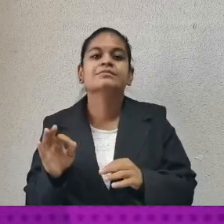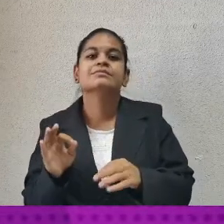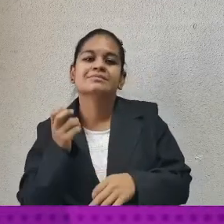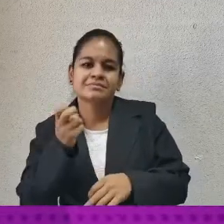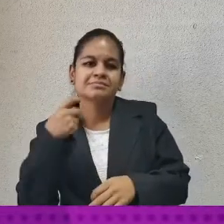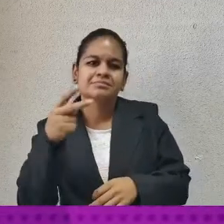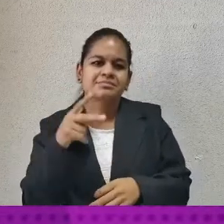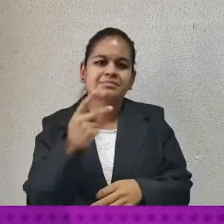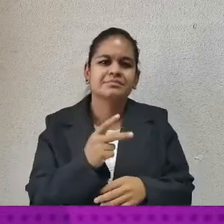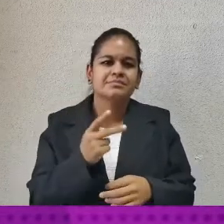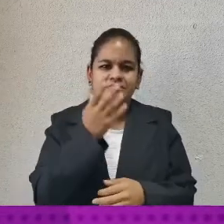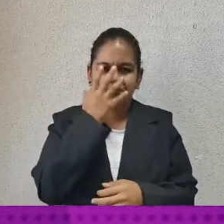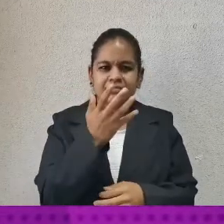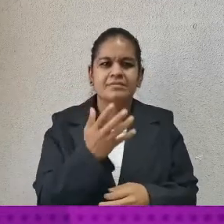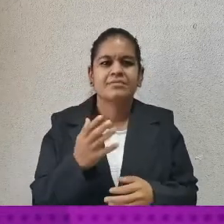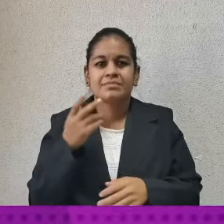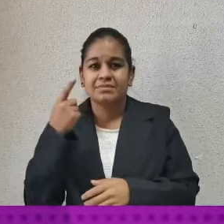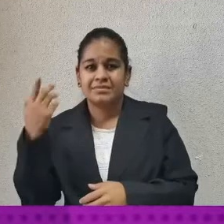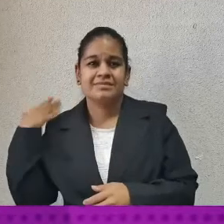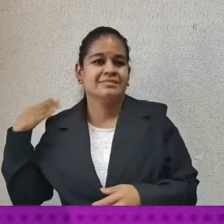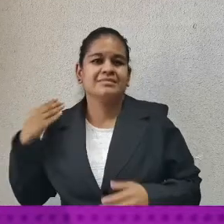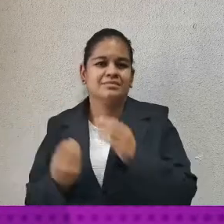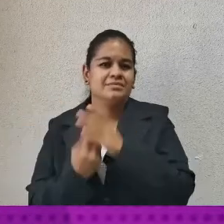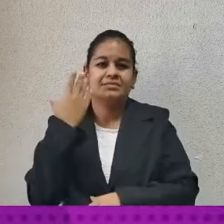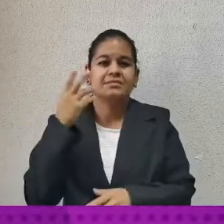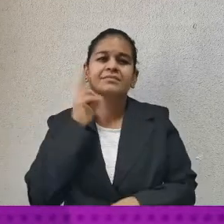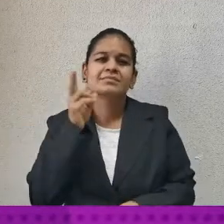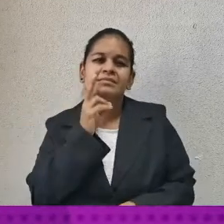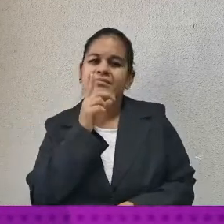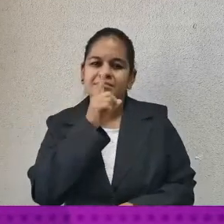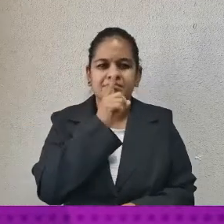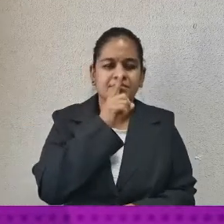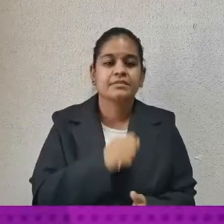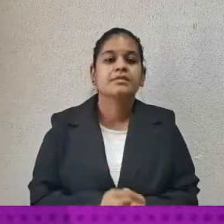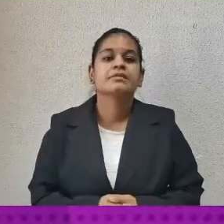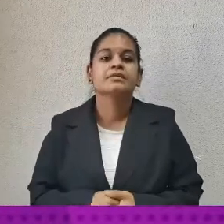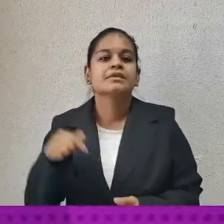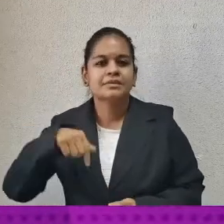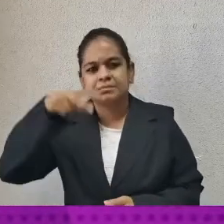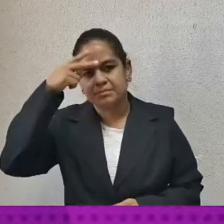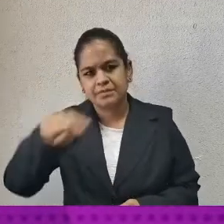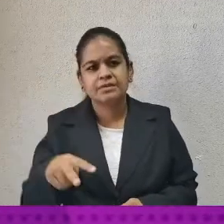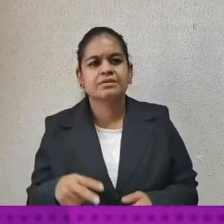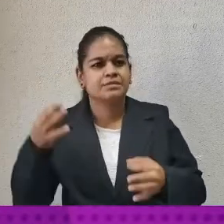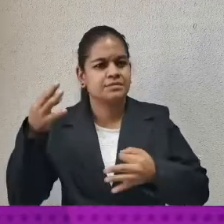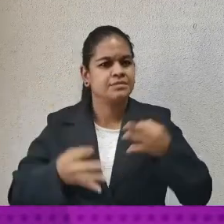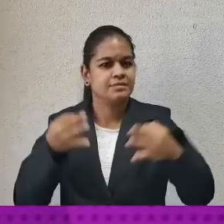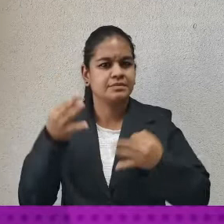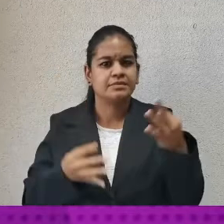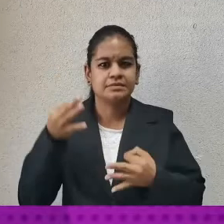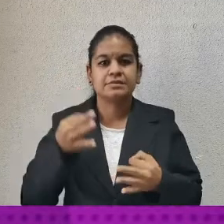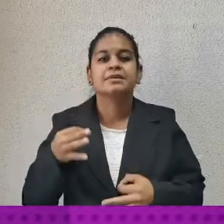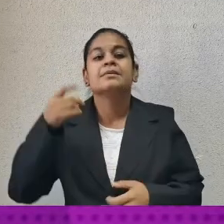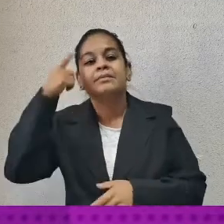son instituciones, no son improvisadas. Hay que recordar que los tribunales electorales en nuestro país han tenido